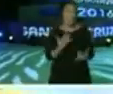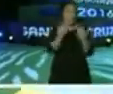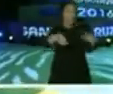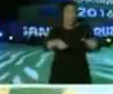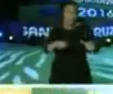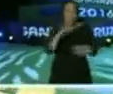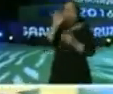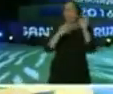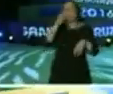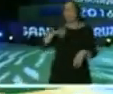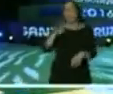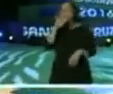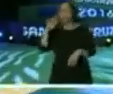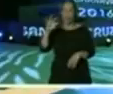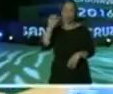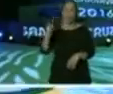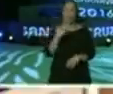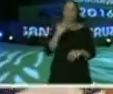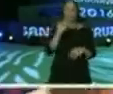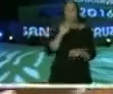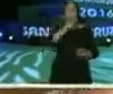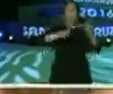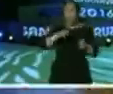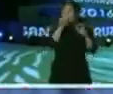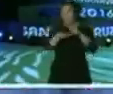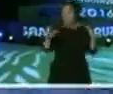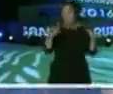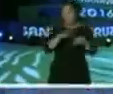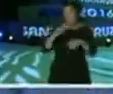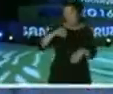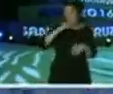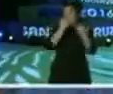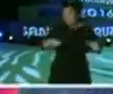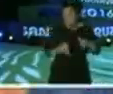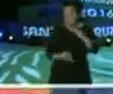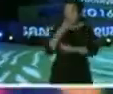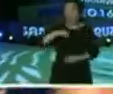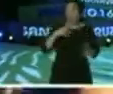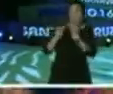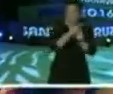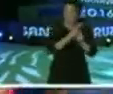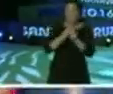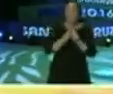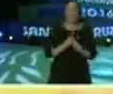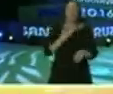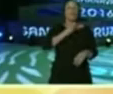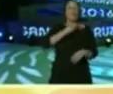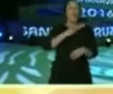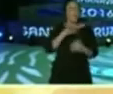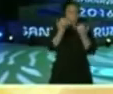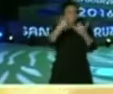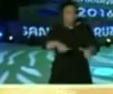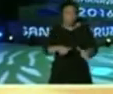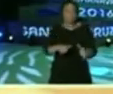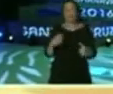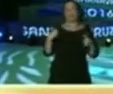Funipar. Si busca gente para un festival, abarrotado hasta el hospital, por una beca para estudiar. Los duros que hacen un